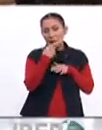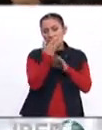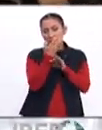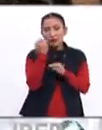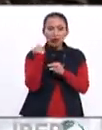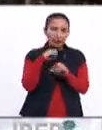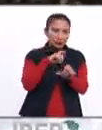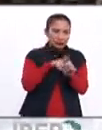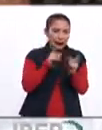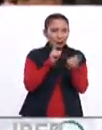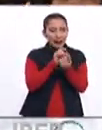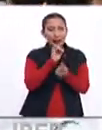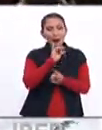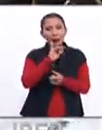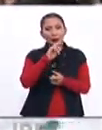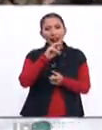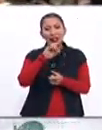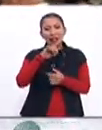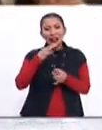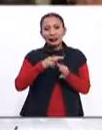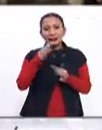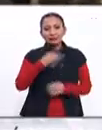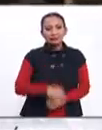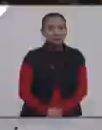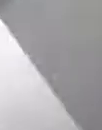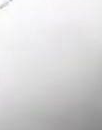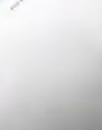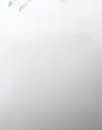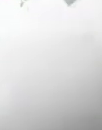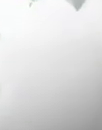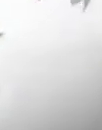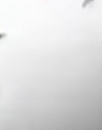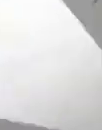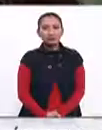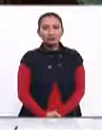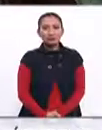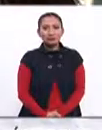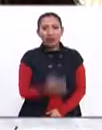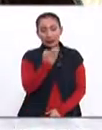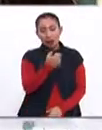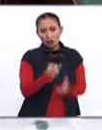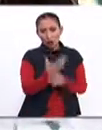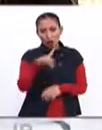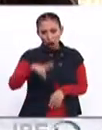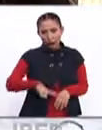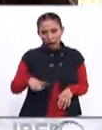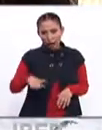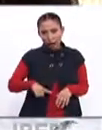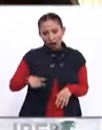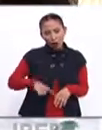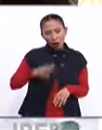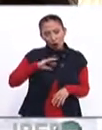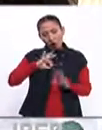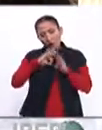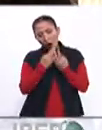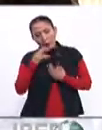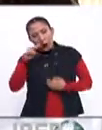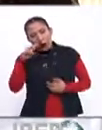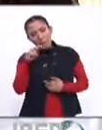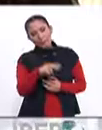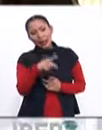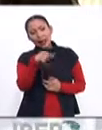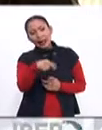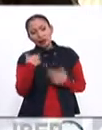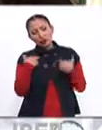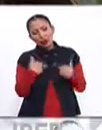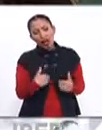dijeron en exclusiva para Iberoamérica al Día. Con esta nueva administración, que el enfoque es